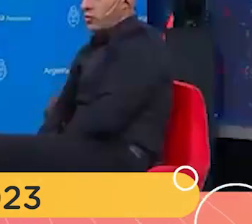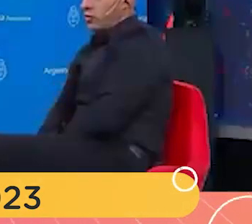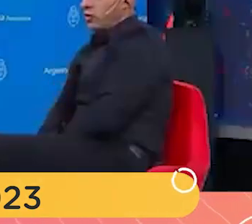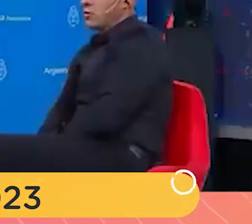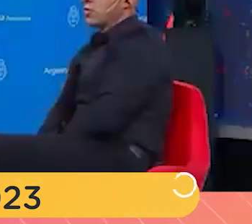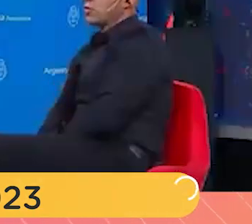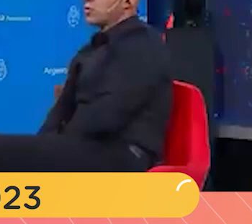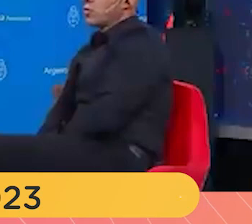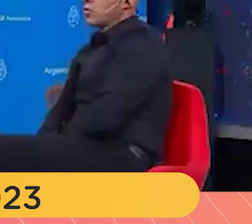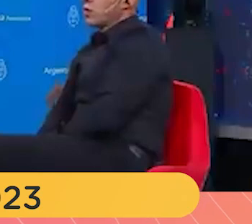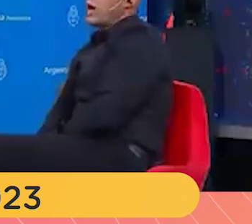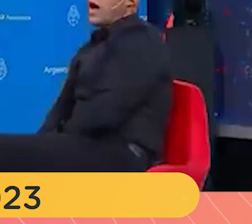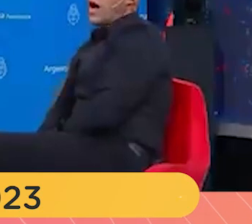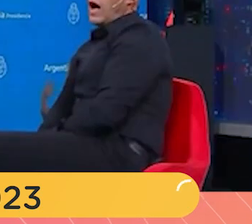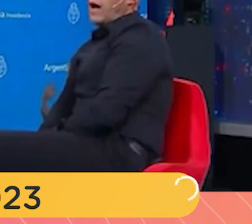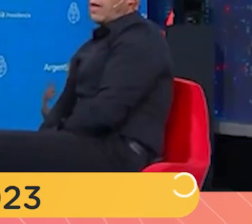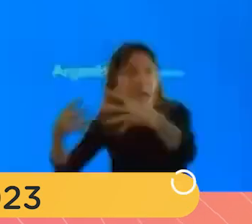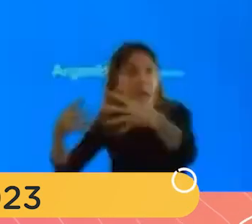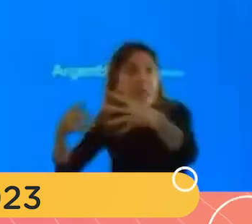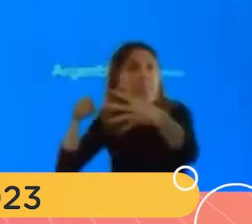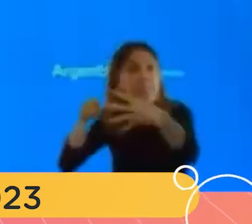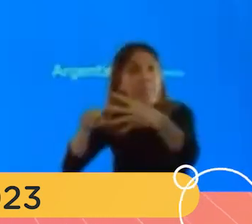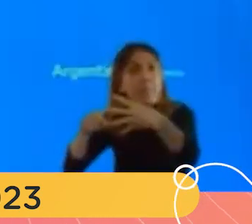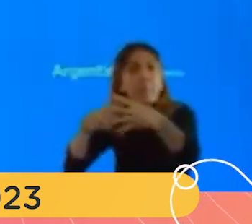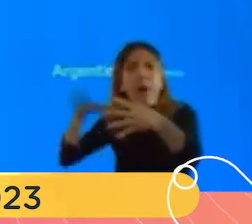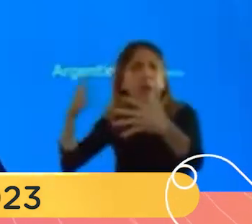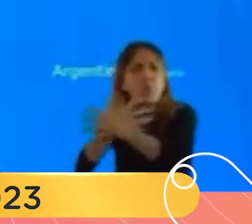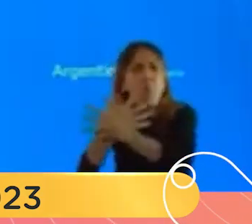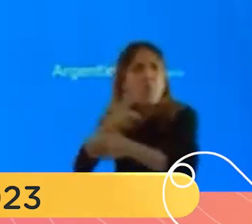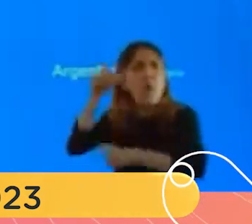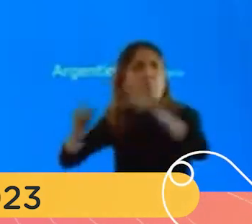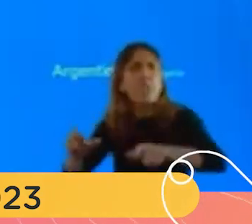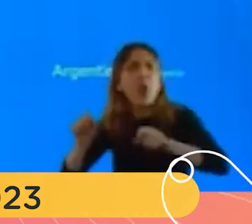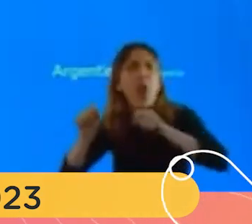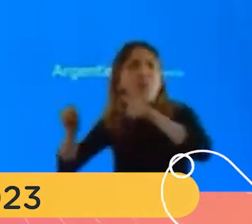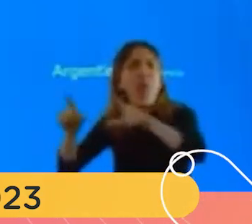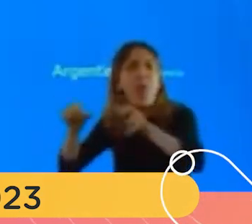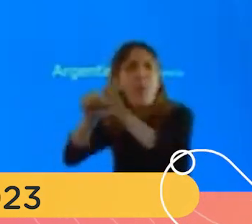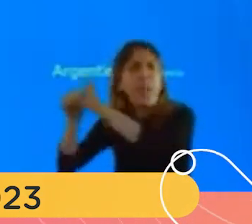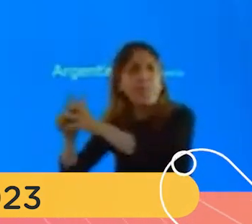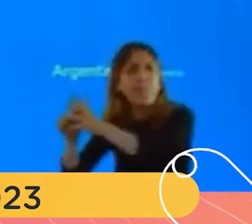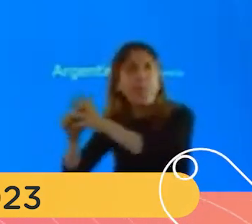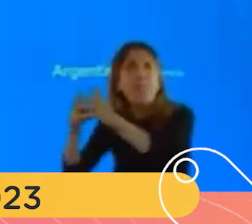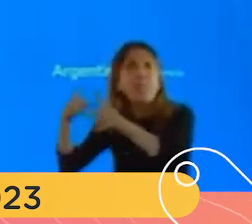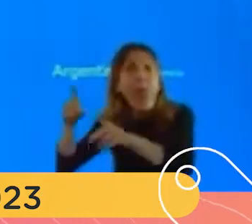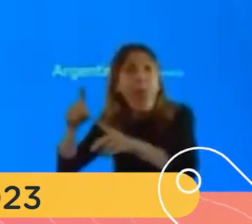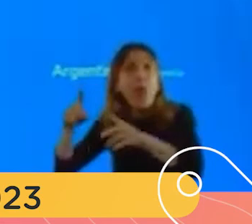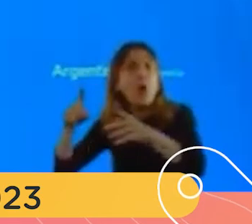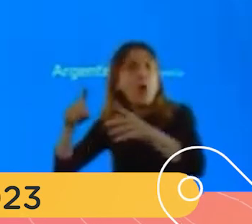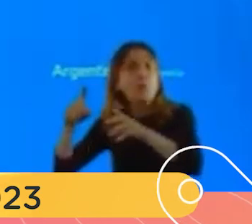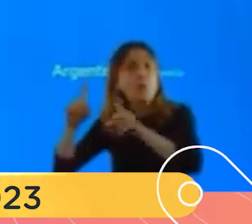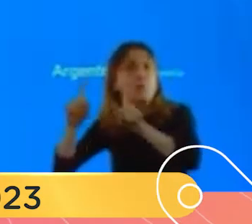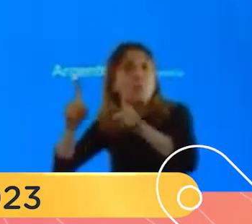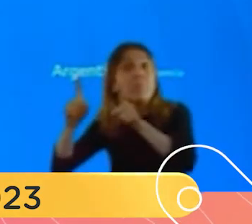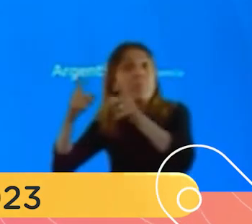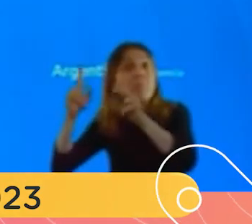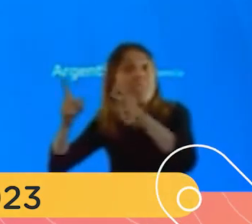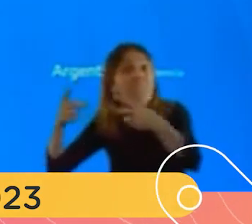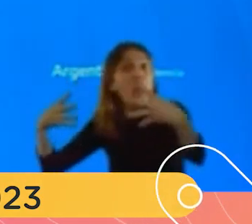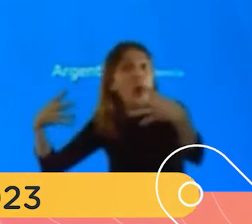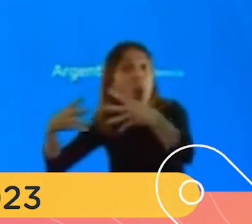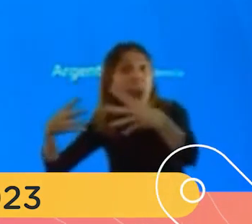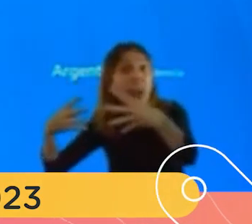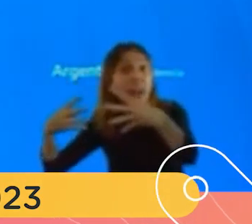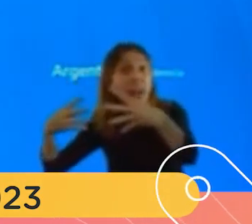Olivos Sí y puedo hacer una lista inmensa quiero decir o sea romper el valor de la palabra del presidente de